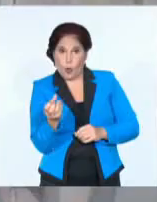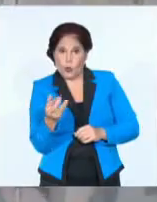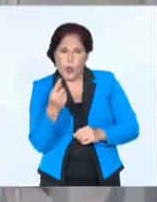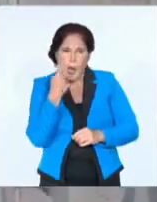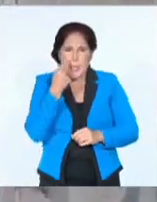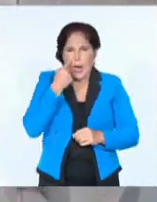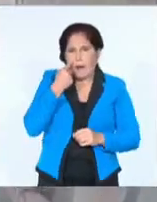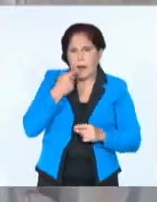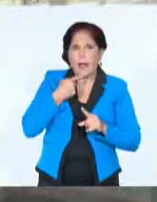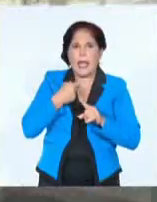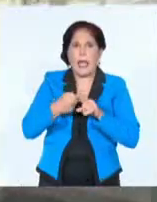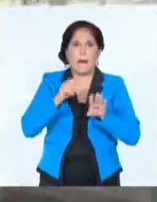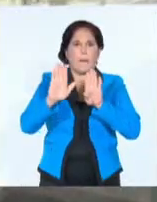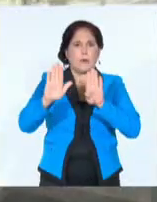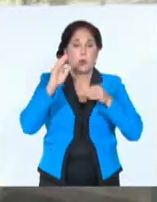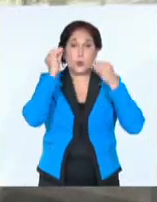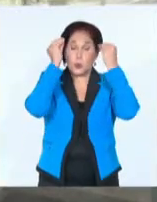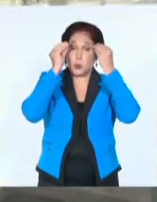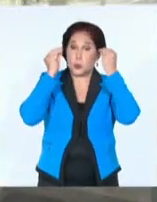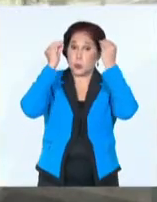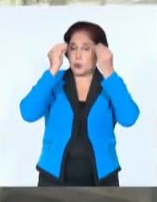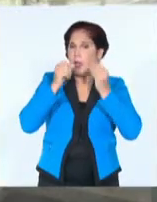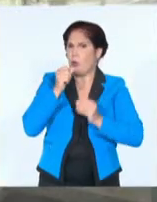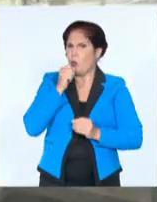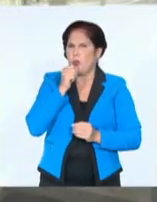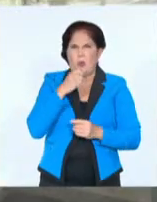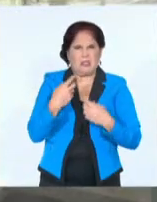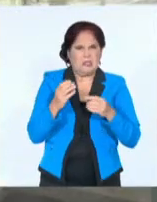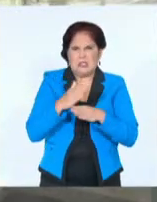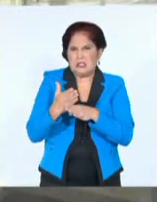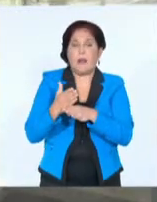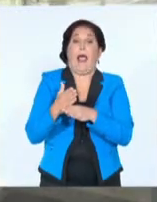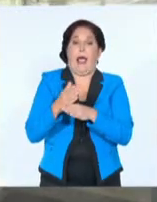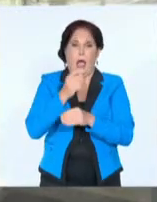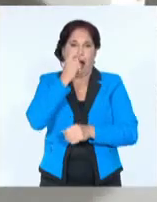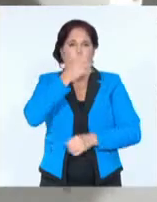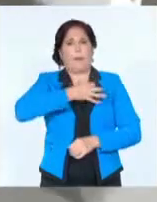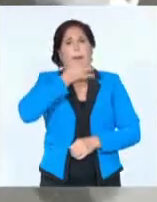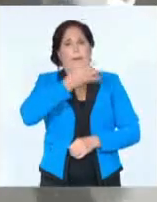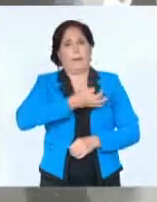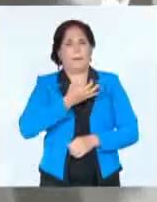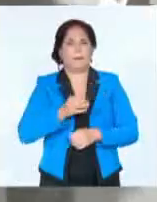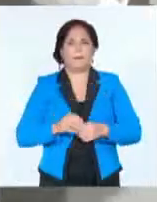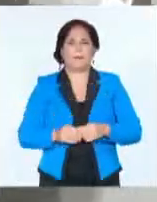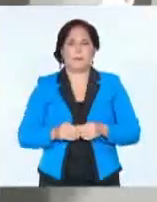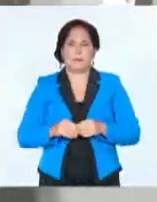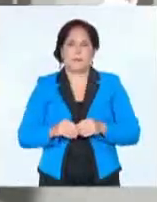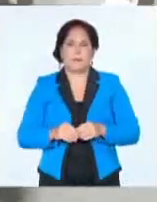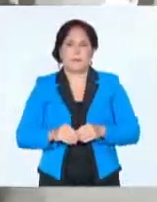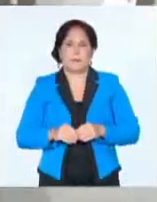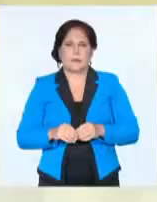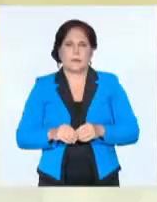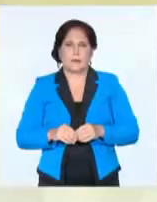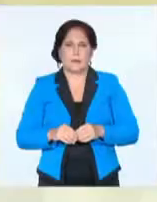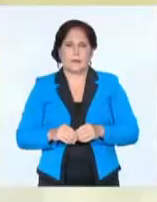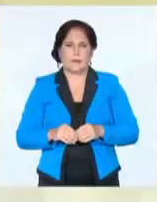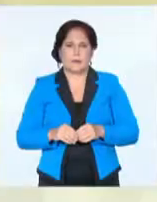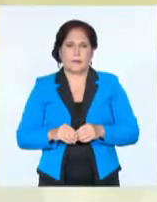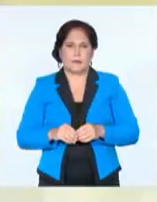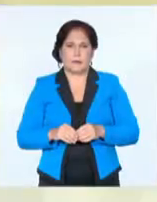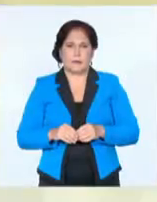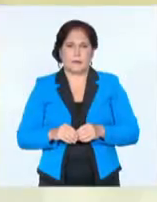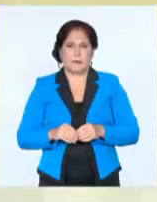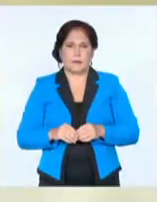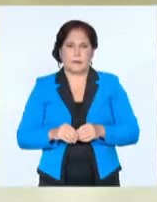algunos de los cuestionamientos de Joan Carratalá reflejados en su umbral. Omairi Lorenzo, Canal Cubano